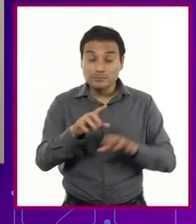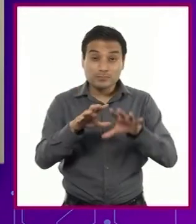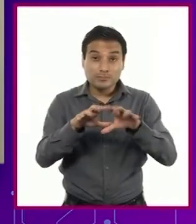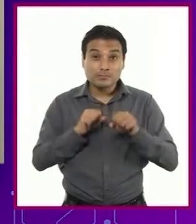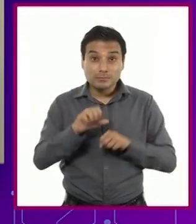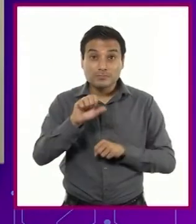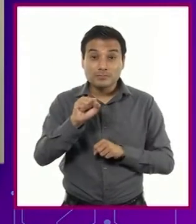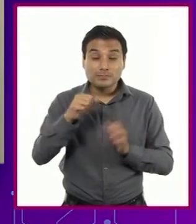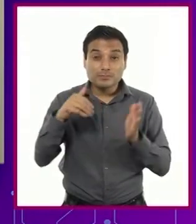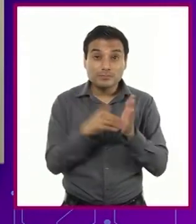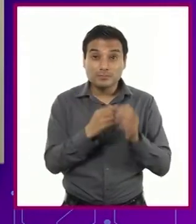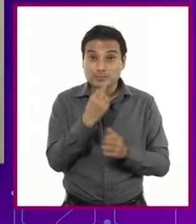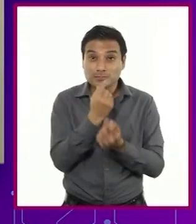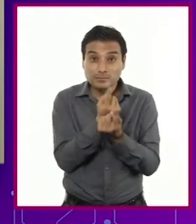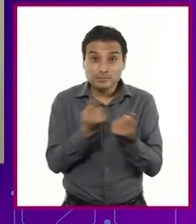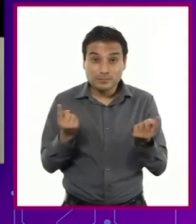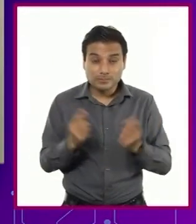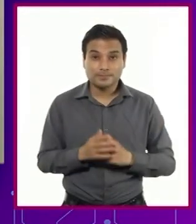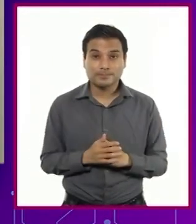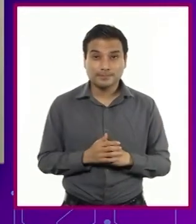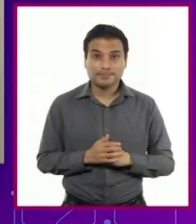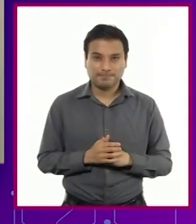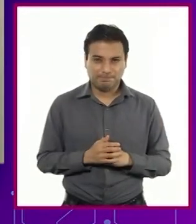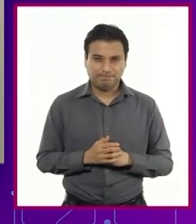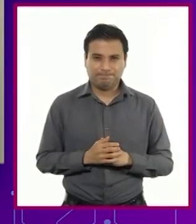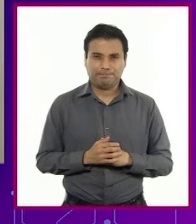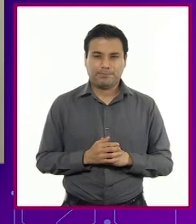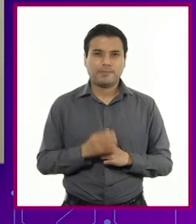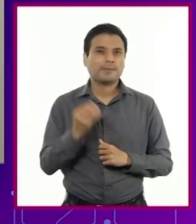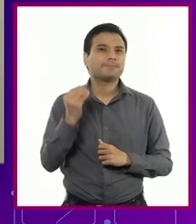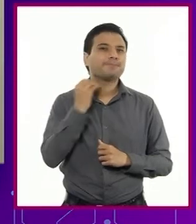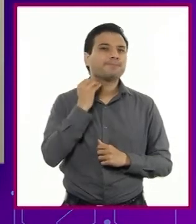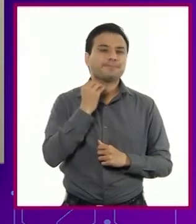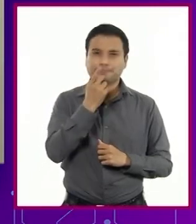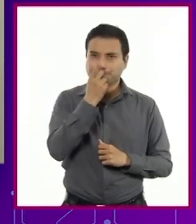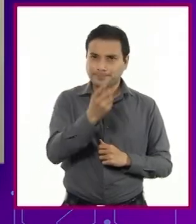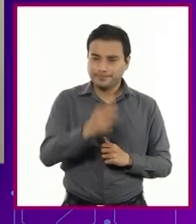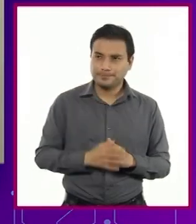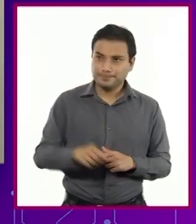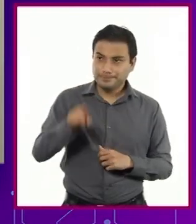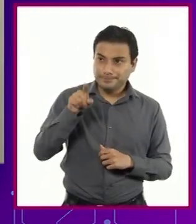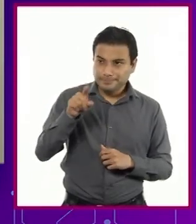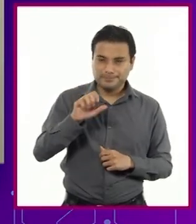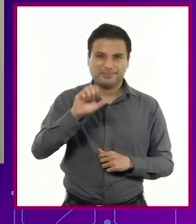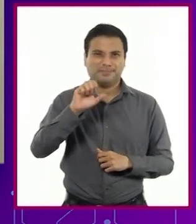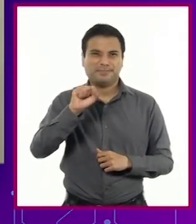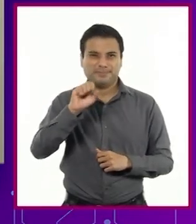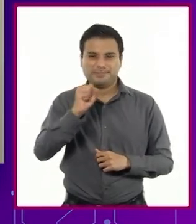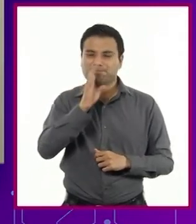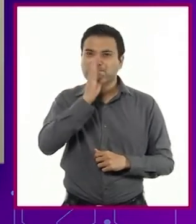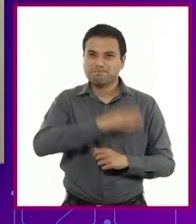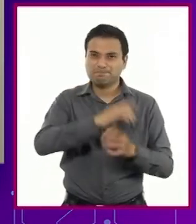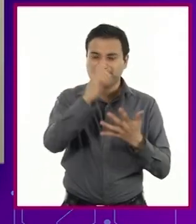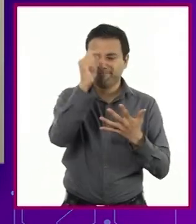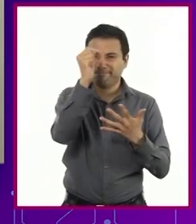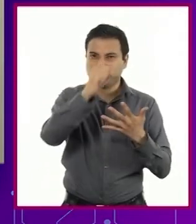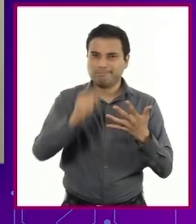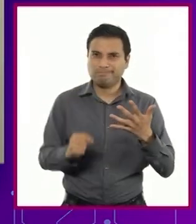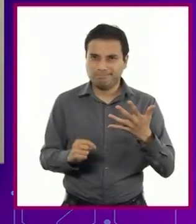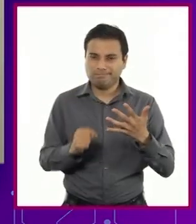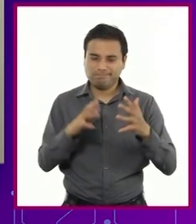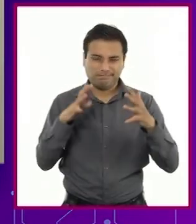60,000 niños. La fiscalía acusó a Ongwen de 70 cargos de crímenes de guerra y de lesa